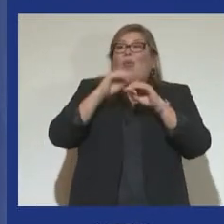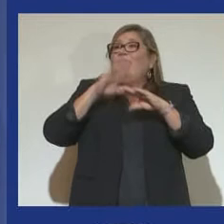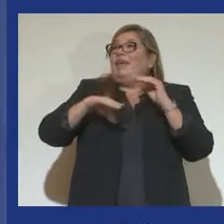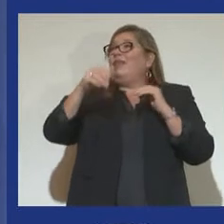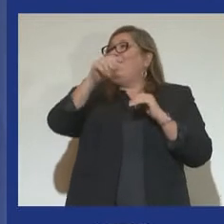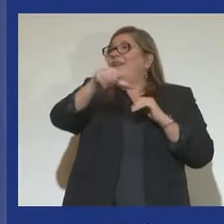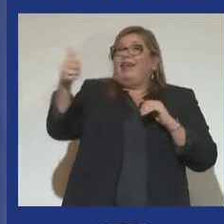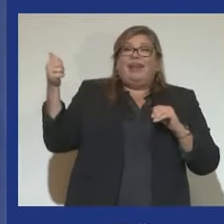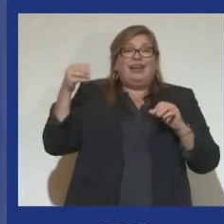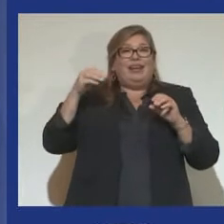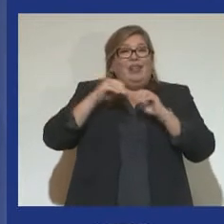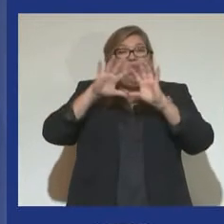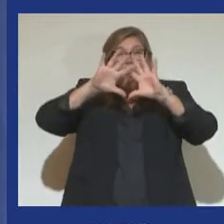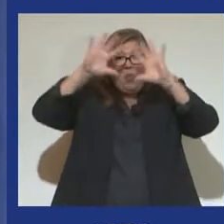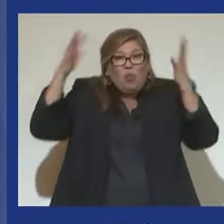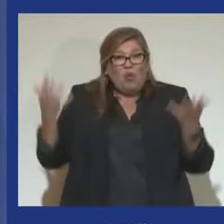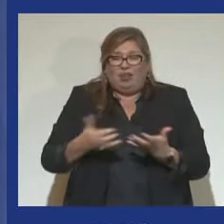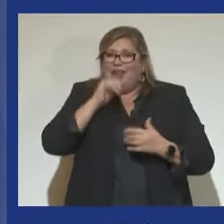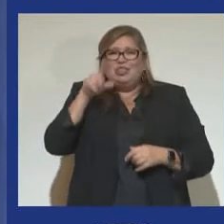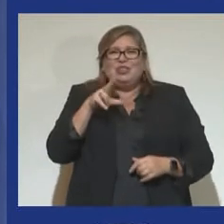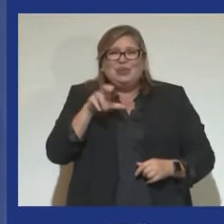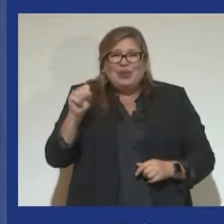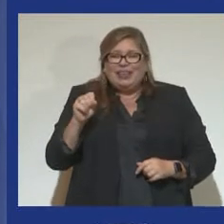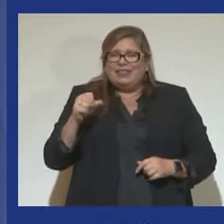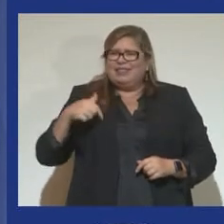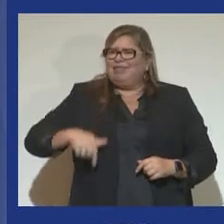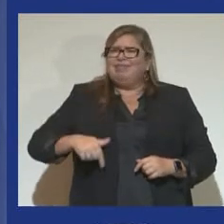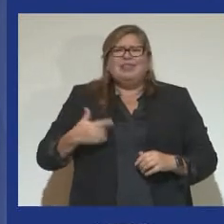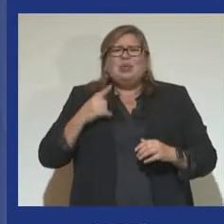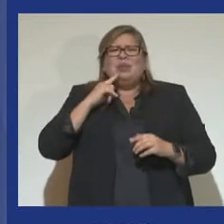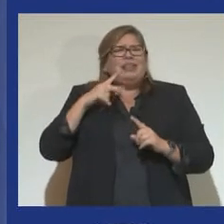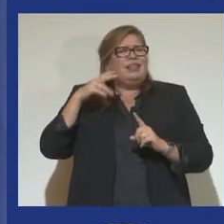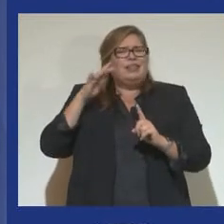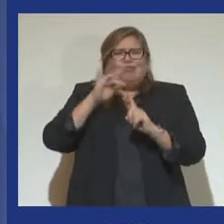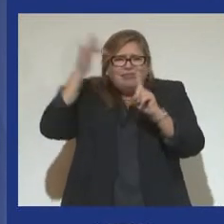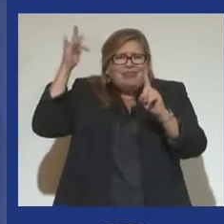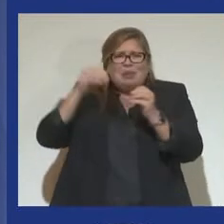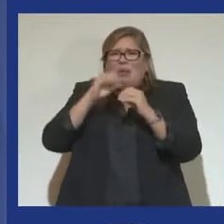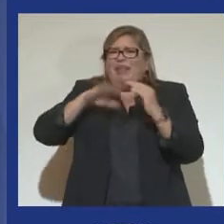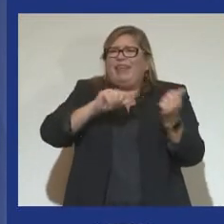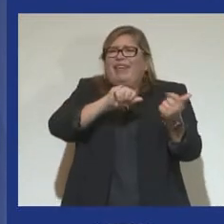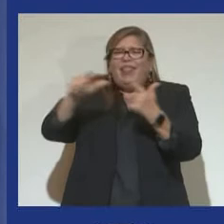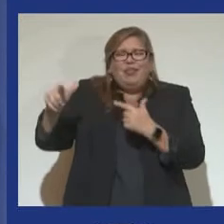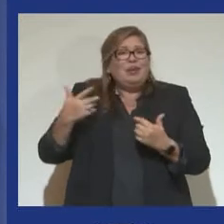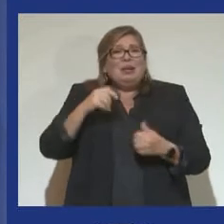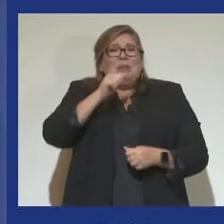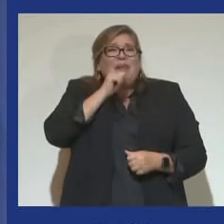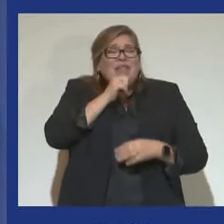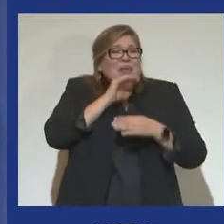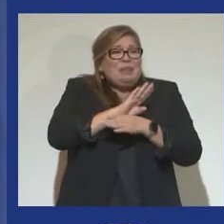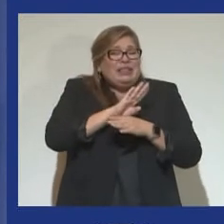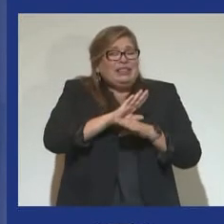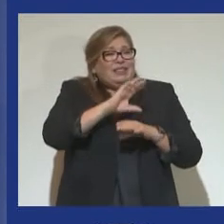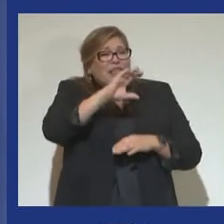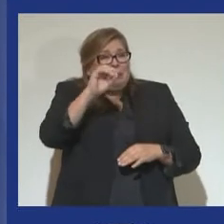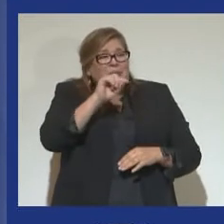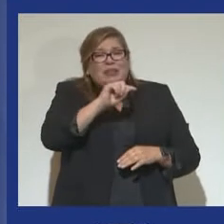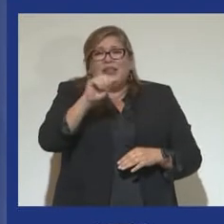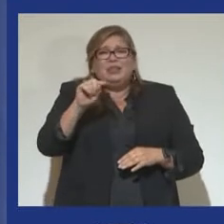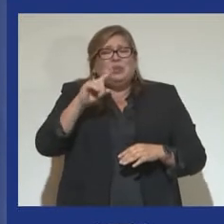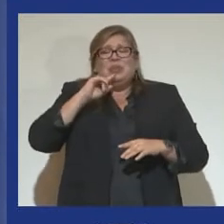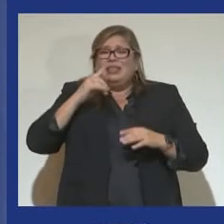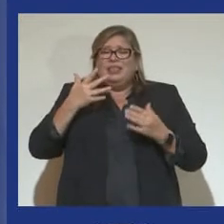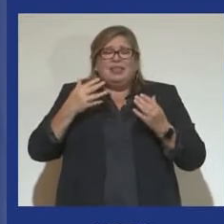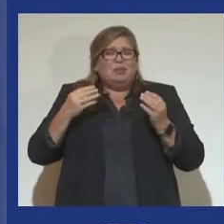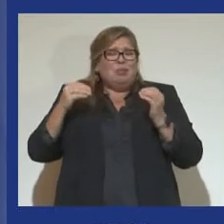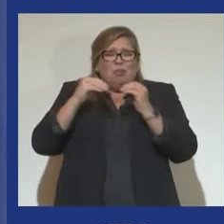en todo el mundo no solamente el resto del país hay tantos de nuestros en estas empresas del sector privada son las que más